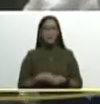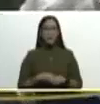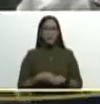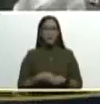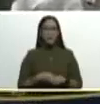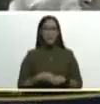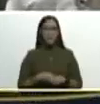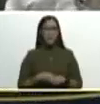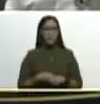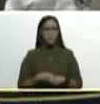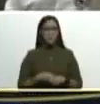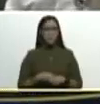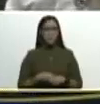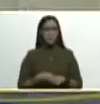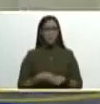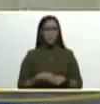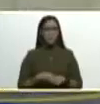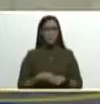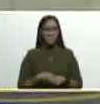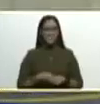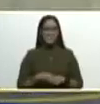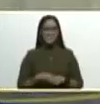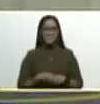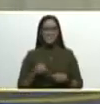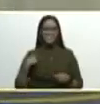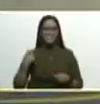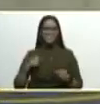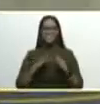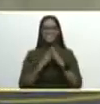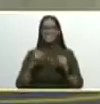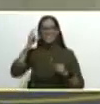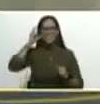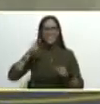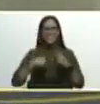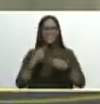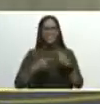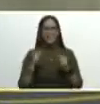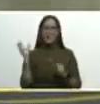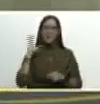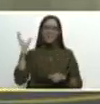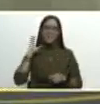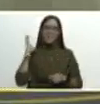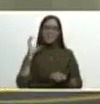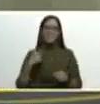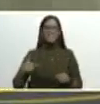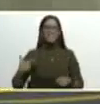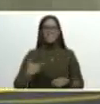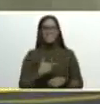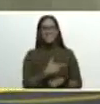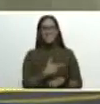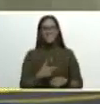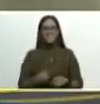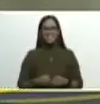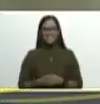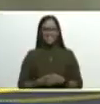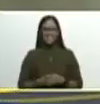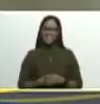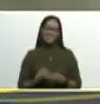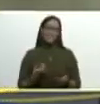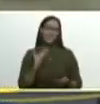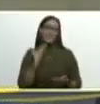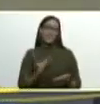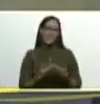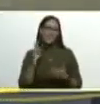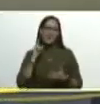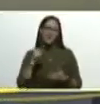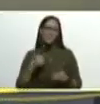acá en la ruta oncológica, teníamos que llevarlos todos los días a Caracas, claro, en transporte. Era muy traumático. No. Bueno, gracias a ustedes,